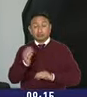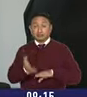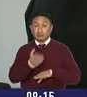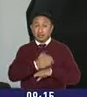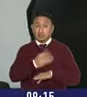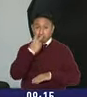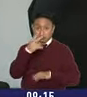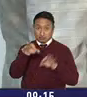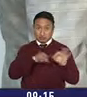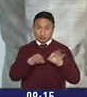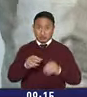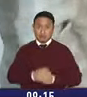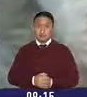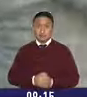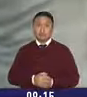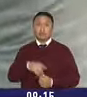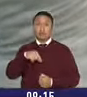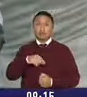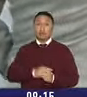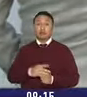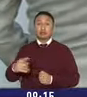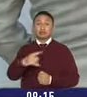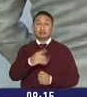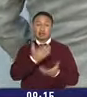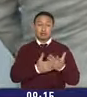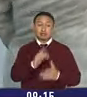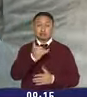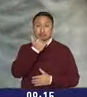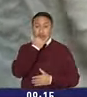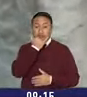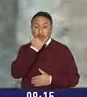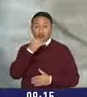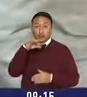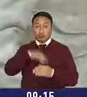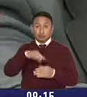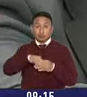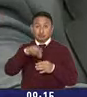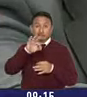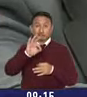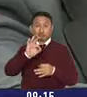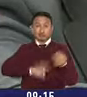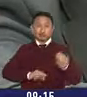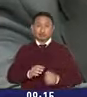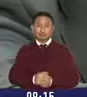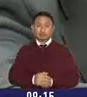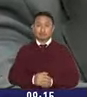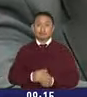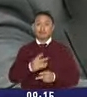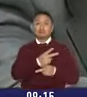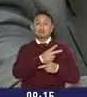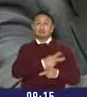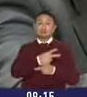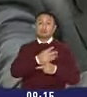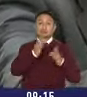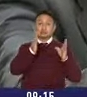siguiente explicación, para evitar que sin querer termine anulando su voto. Concejalas o concejales